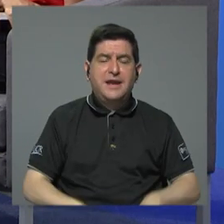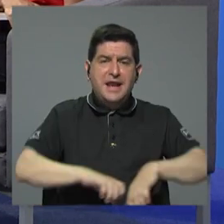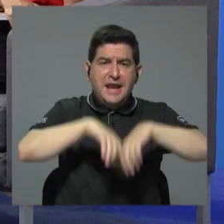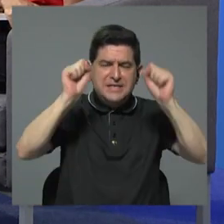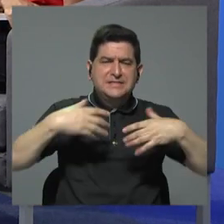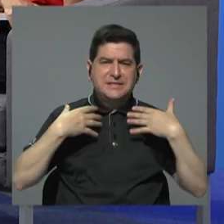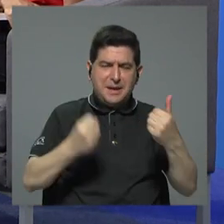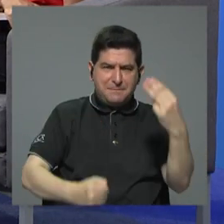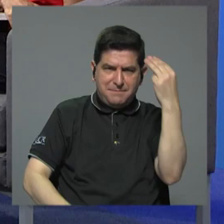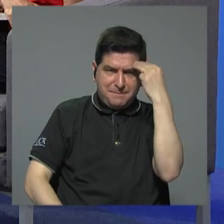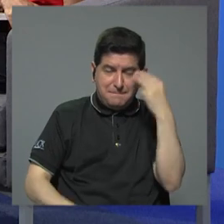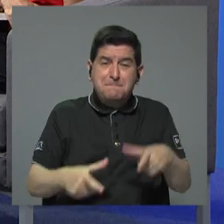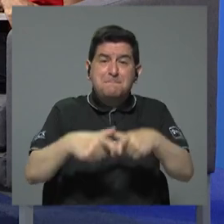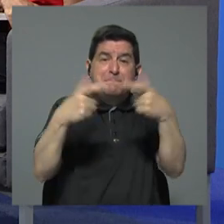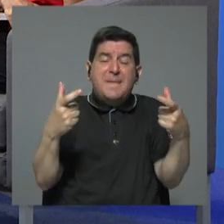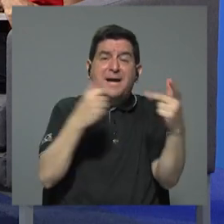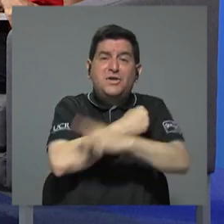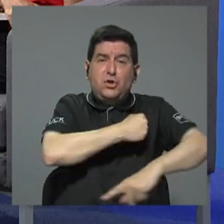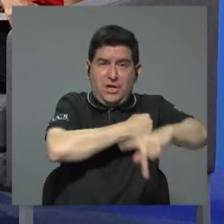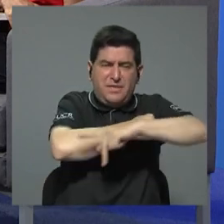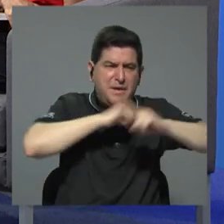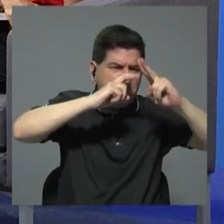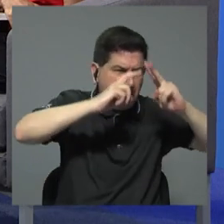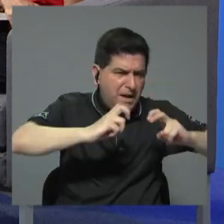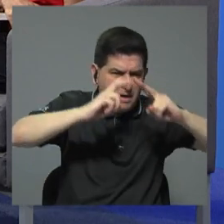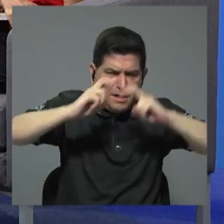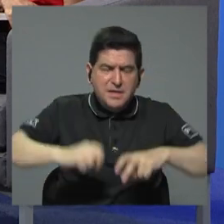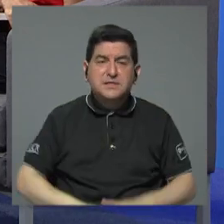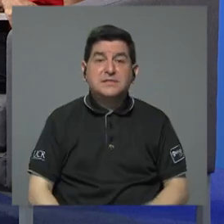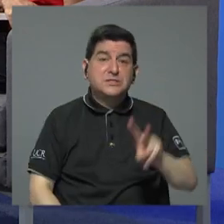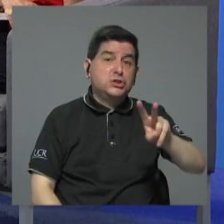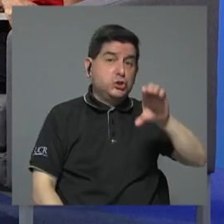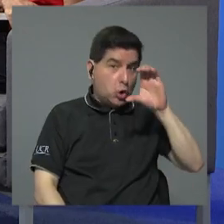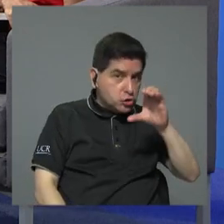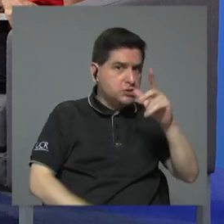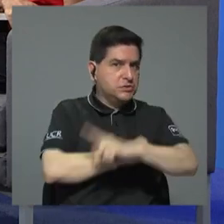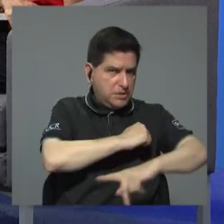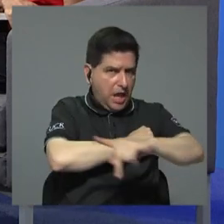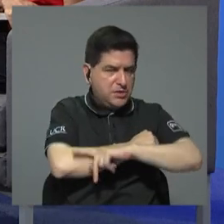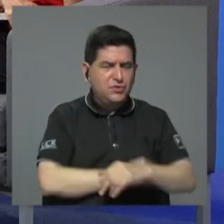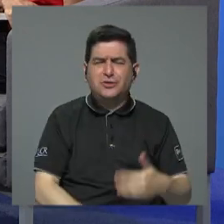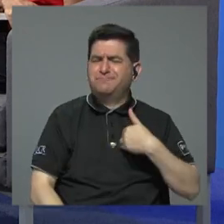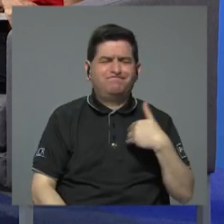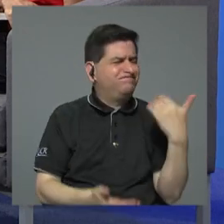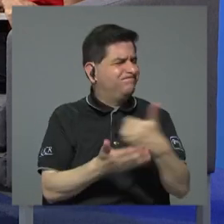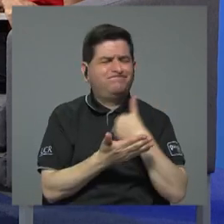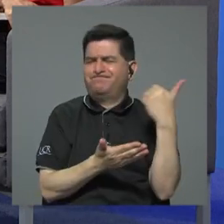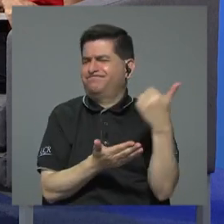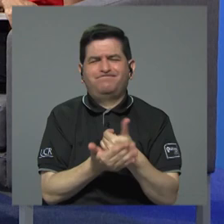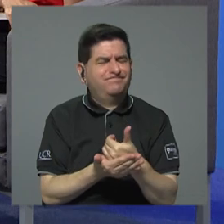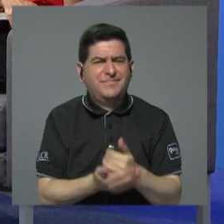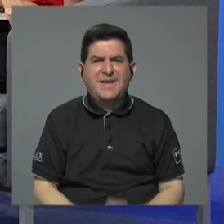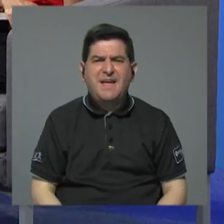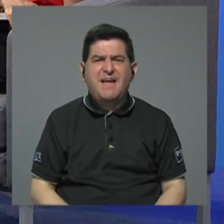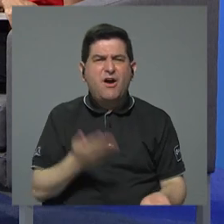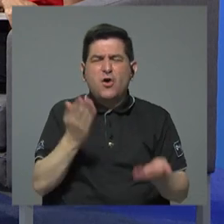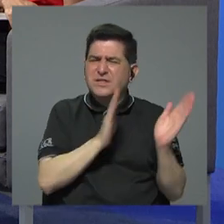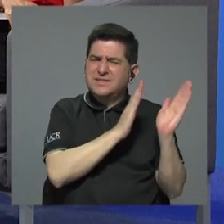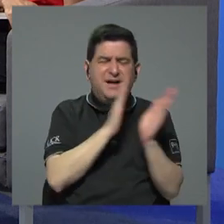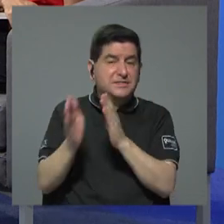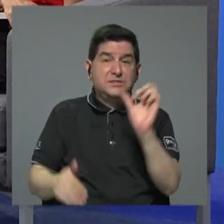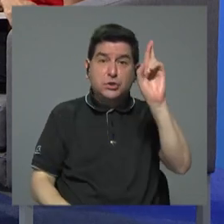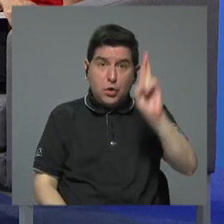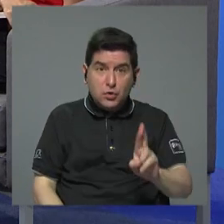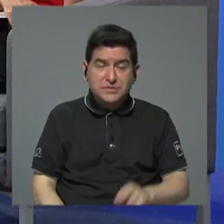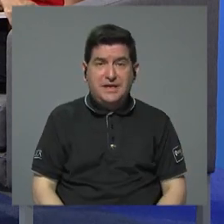sistema de salud mental en la mayoría de los países que se analizaron, que fueron más de 200, carece de recursos y estaba desorganizado. Y Costa